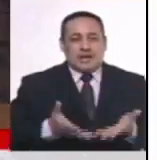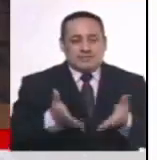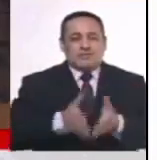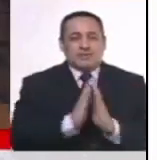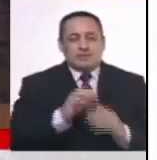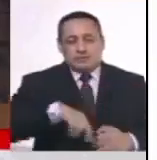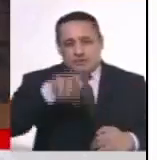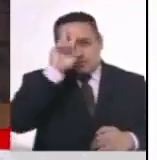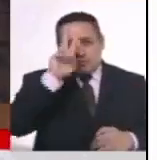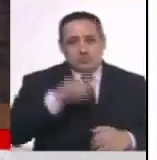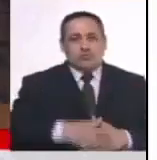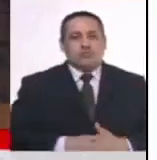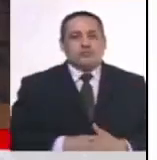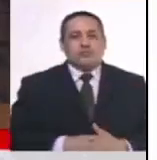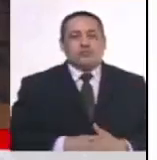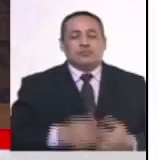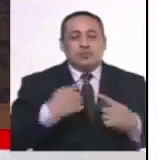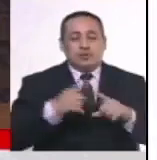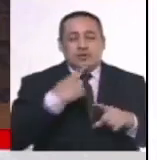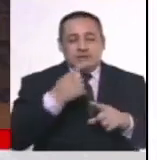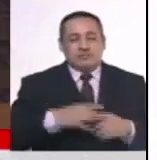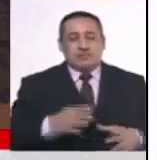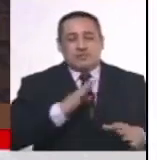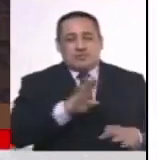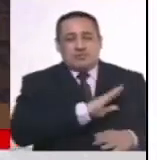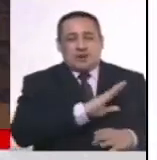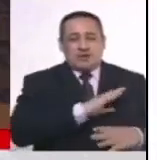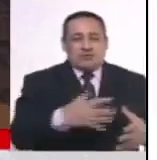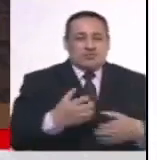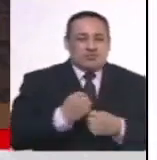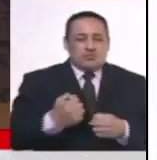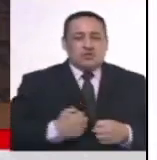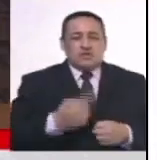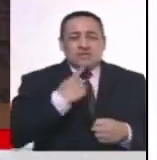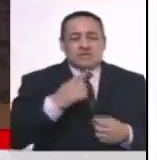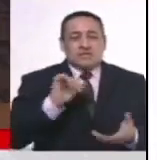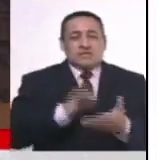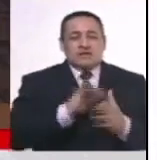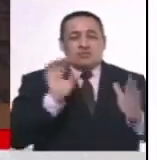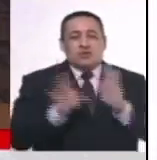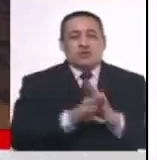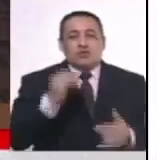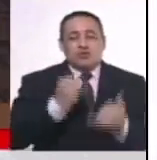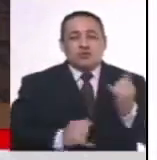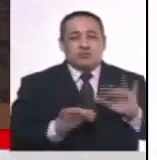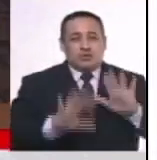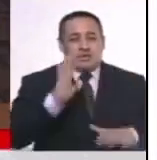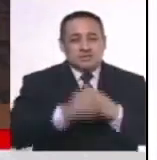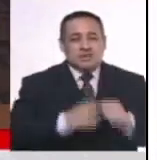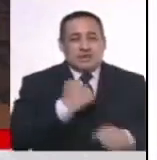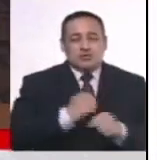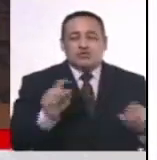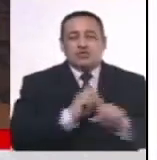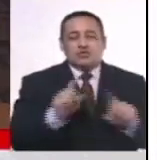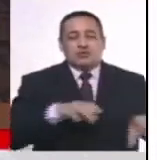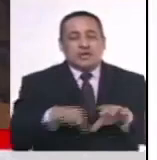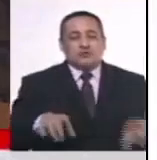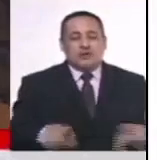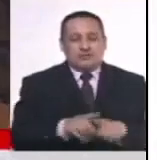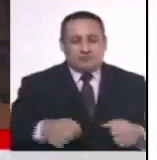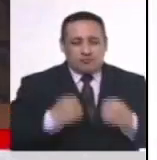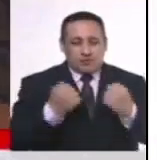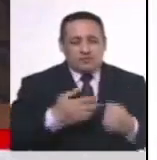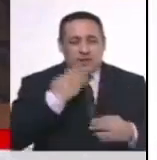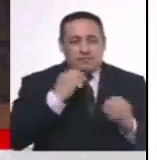nación. Seríamos mezquinos, colegas congresistas, decir que en los últimos 15 años no se ha hecho esfuerzo